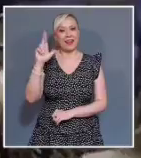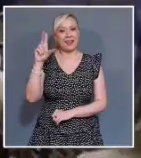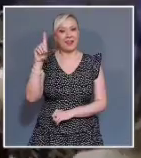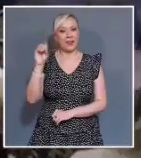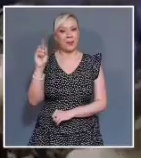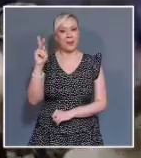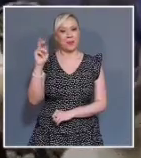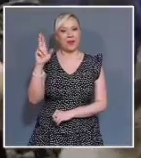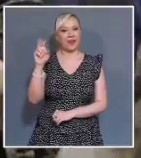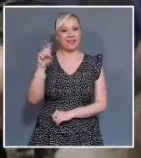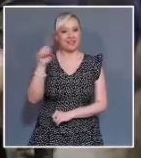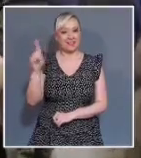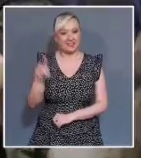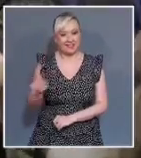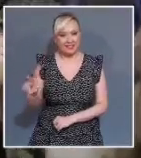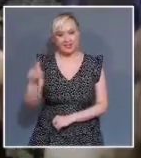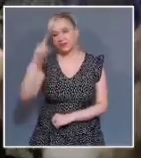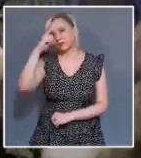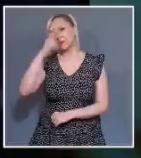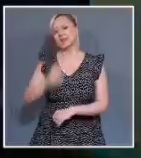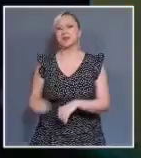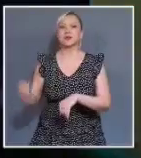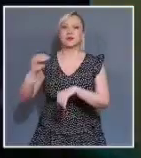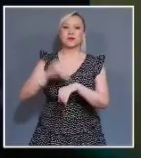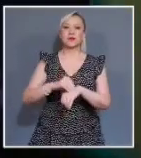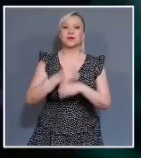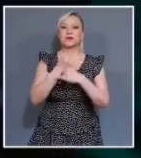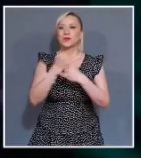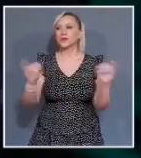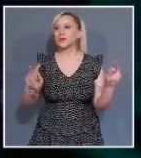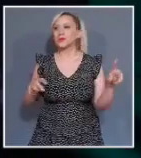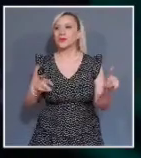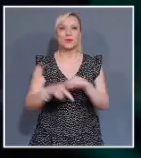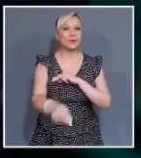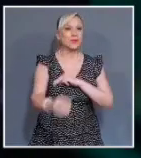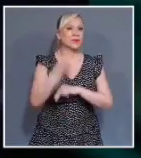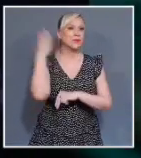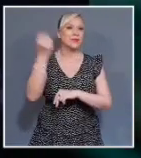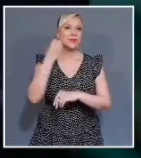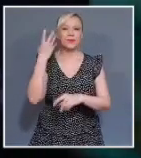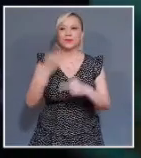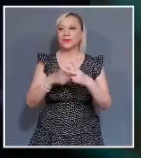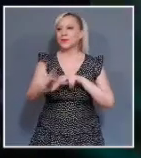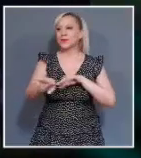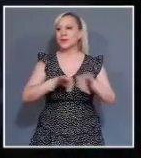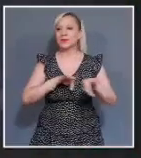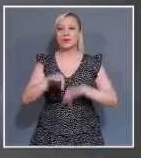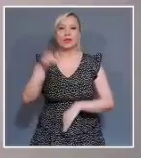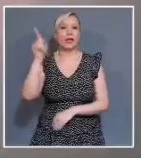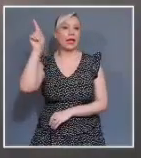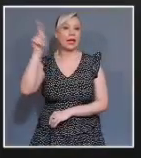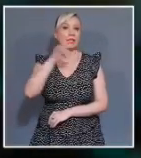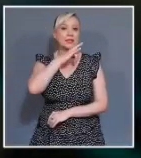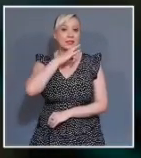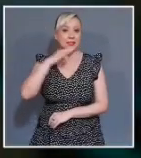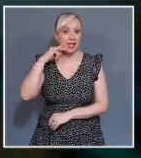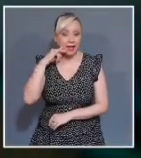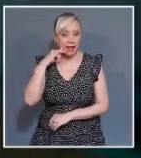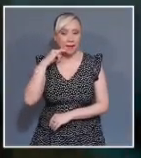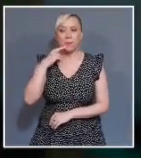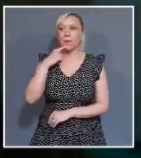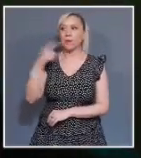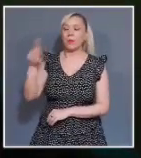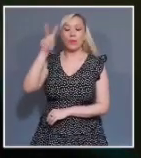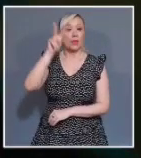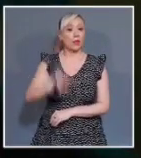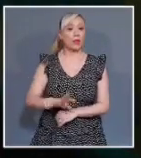instalación del 157 periodo ordinario de sesiones en Chile, el juez destacó la importancia de la defensa de los